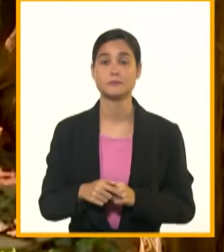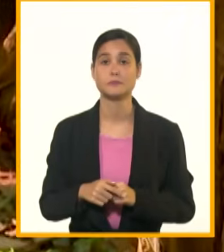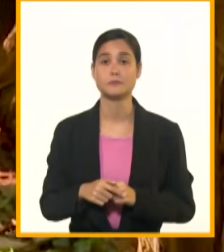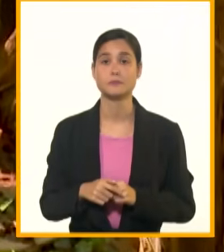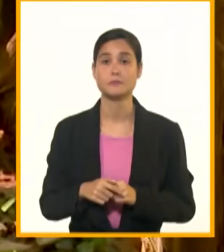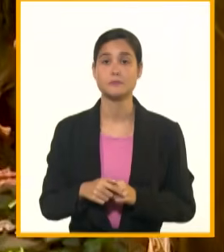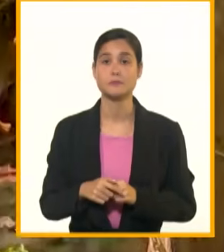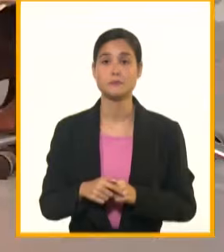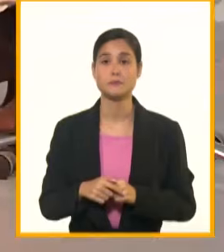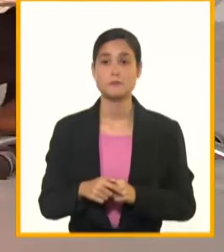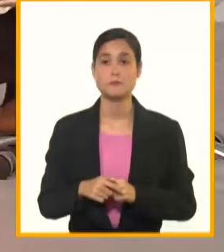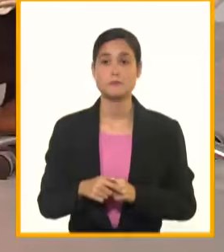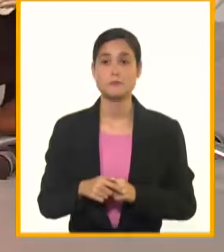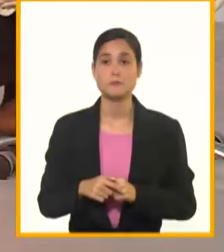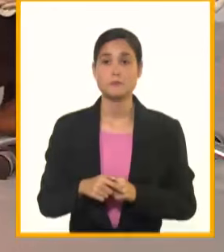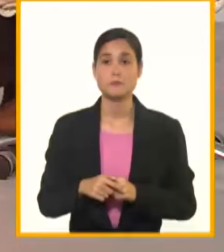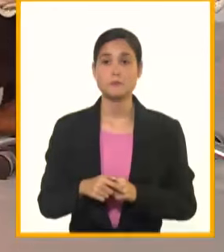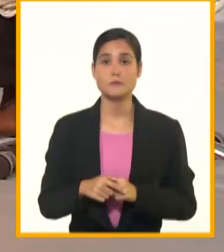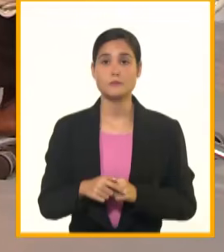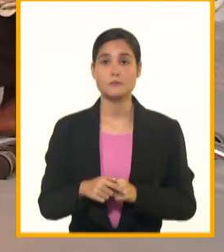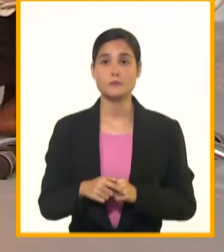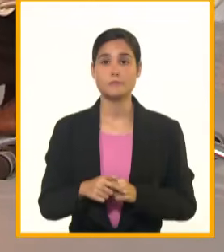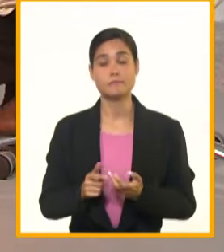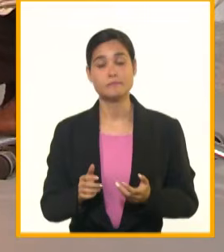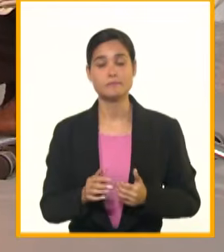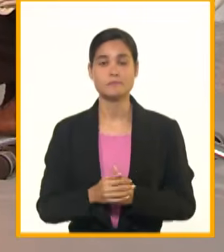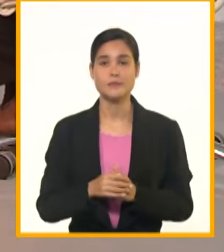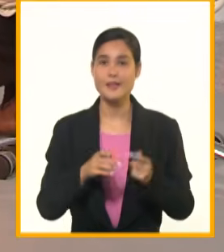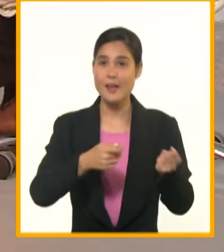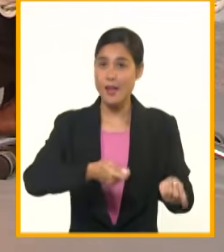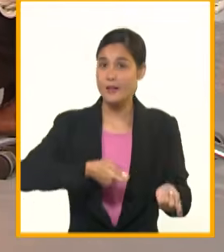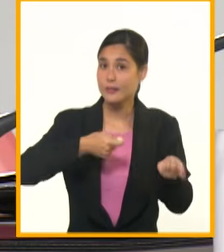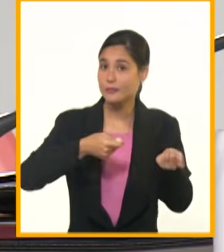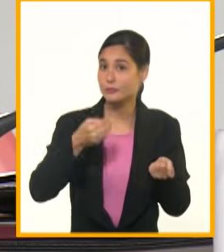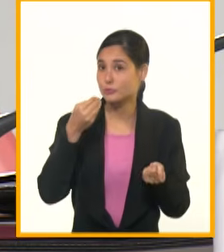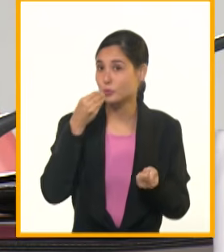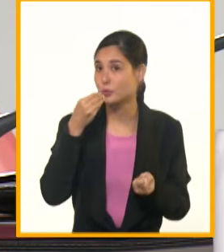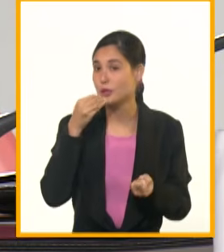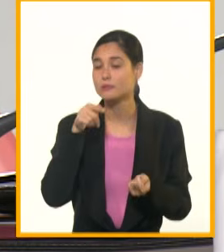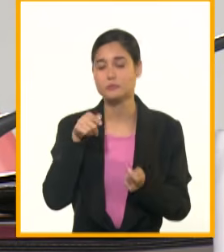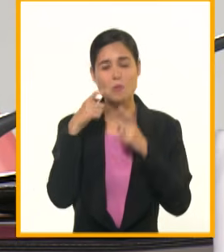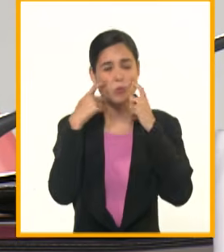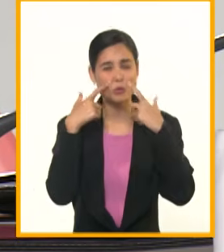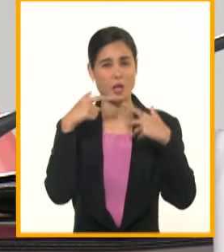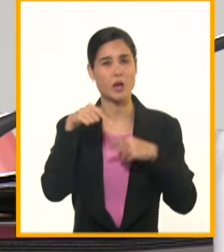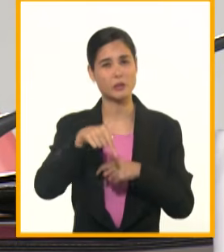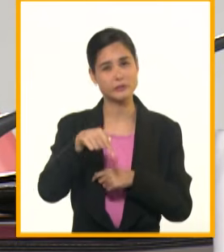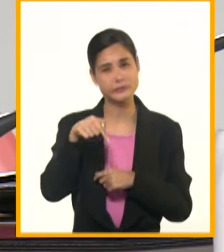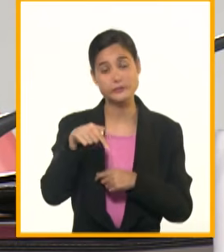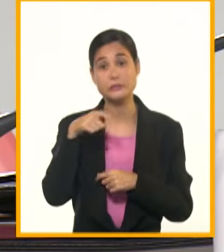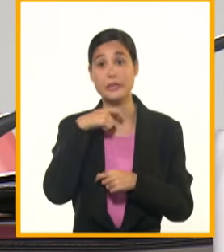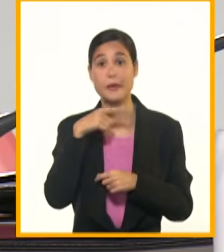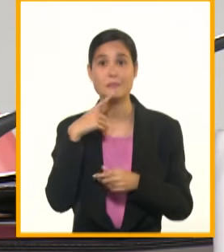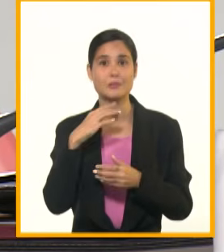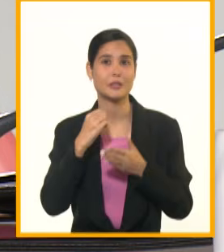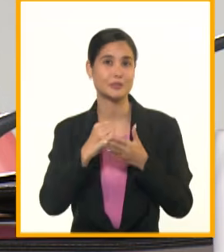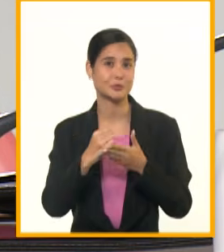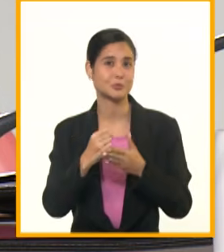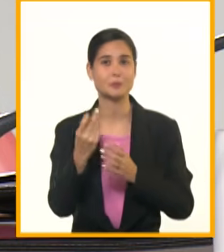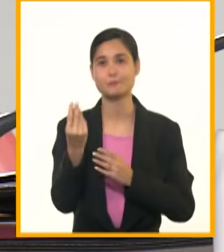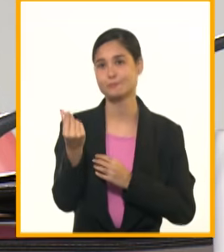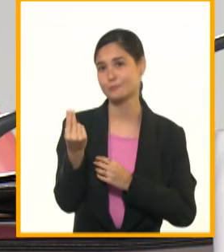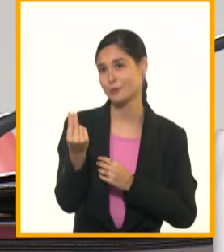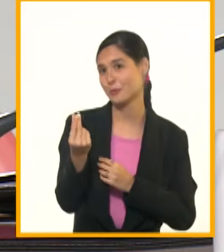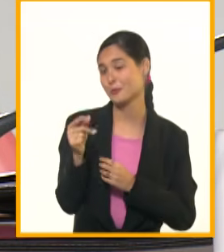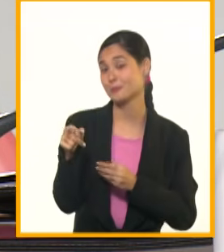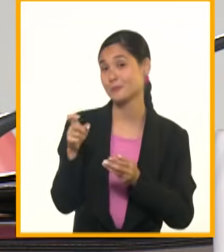redonda. Bueno, la agricultura como peso importante, fundamental de la economía de Artemisa, pero es mucho más.